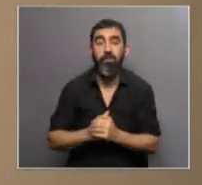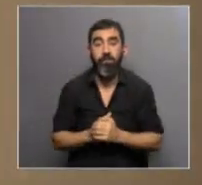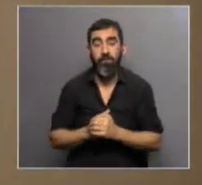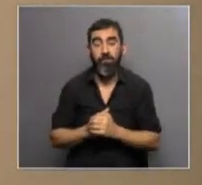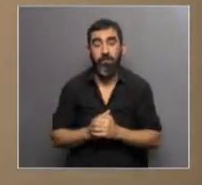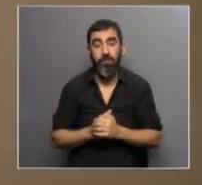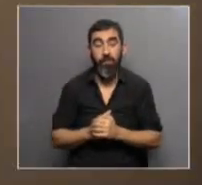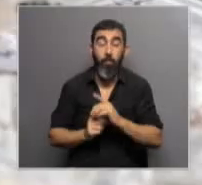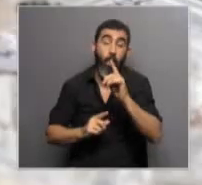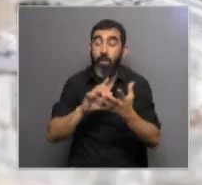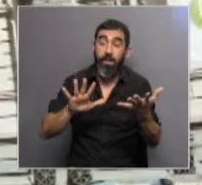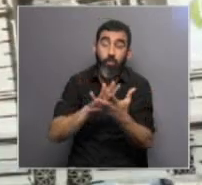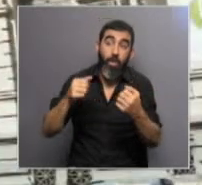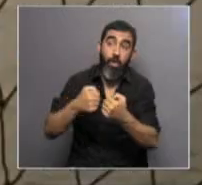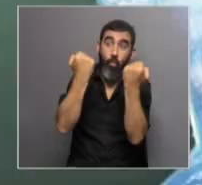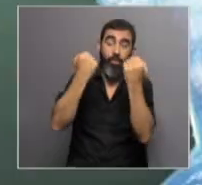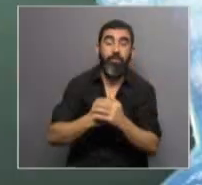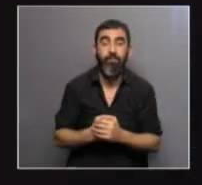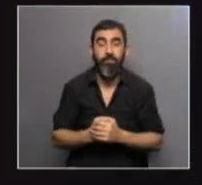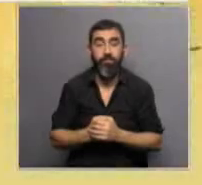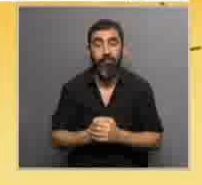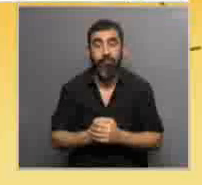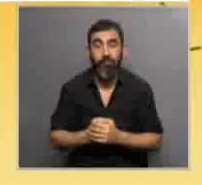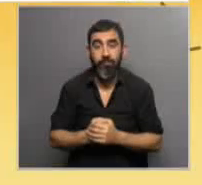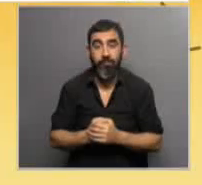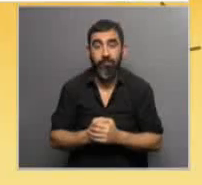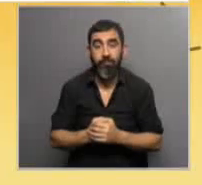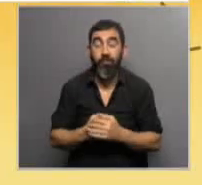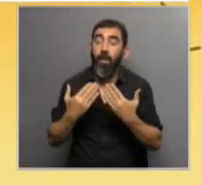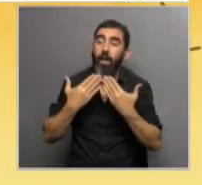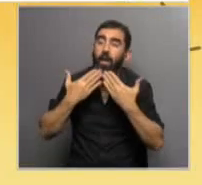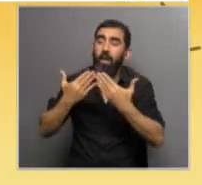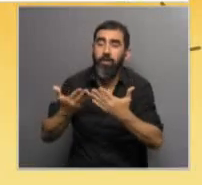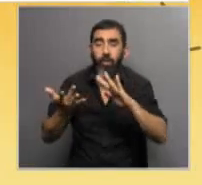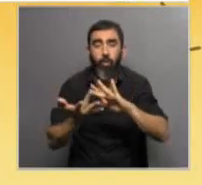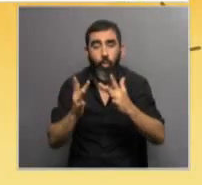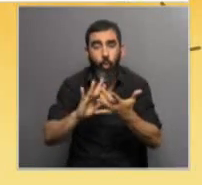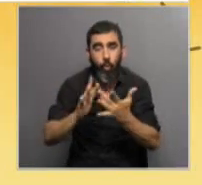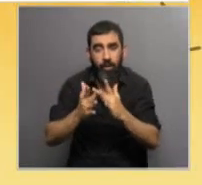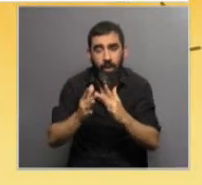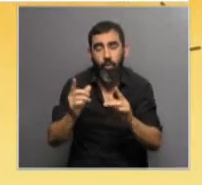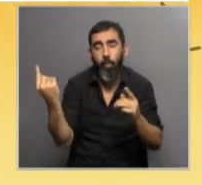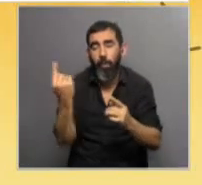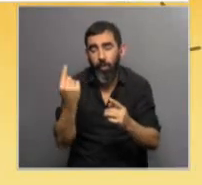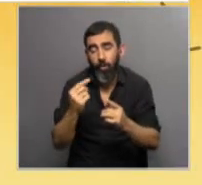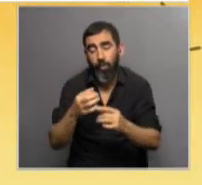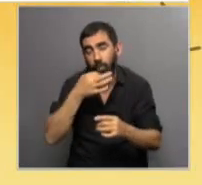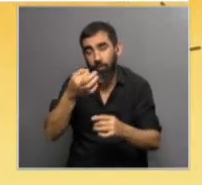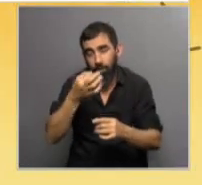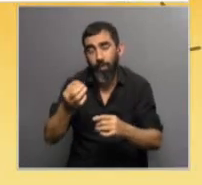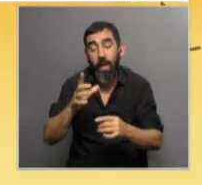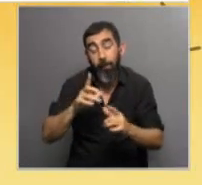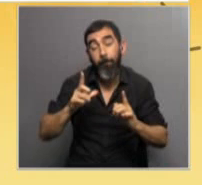situación es infiel académico enrique cabaña le agradecemos mucho esta semblanza estos minutos tendremos